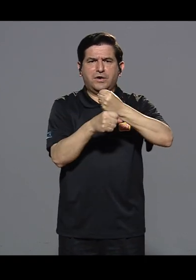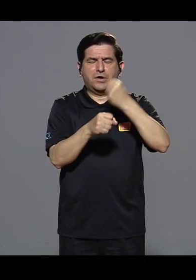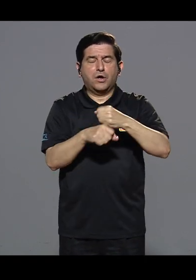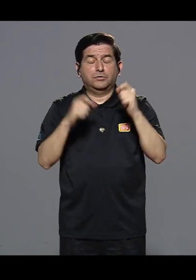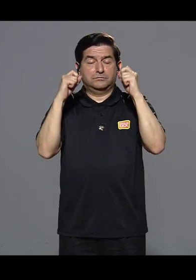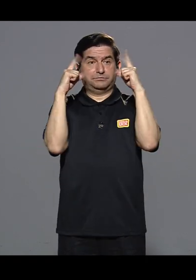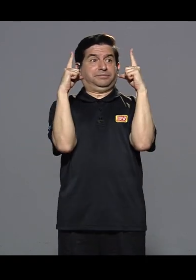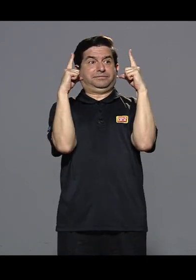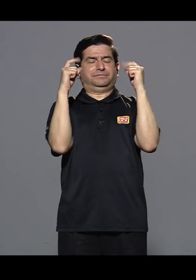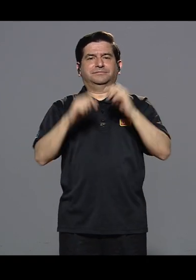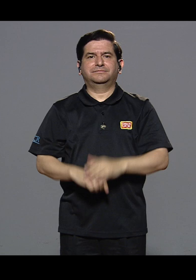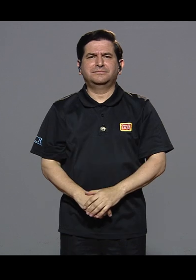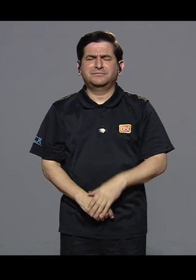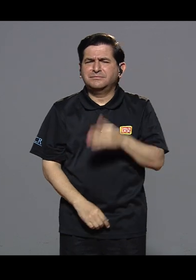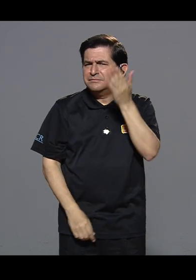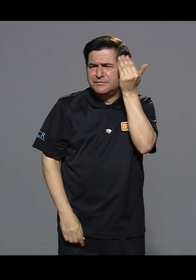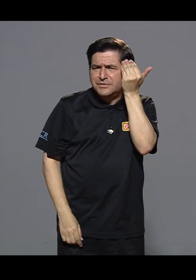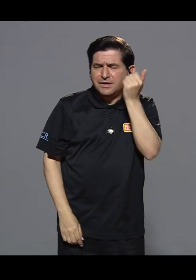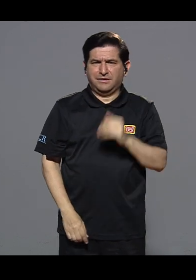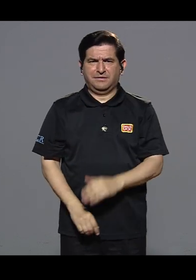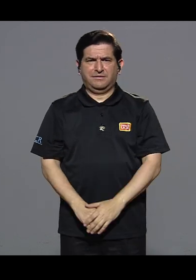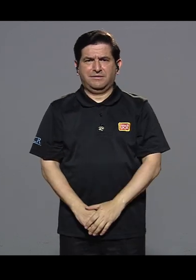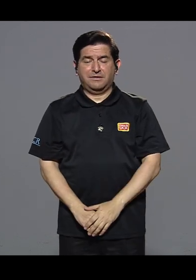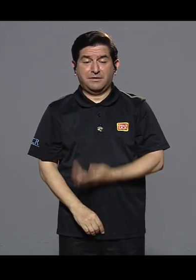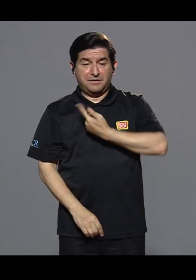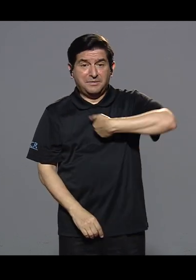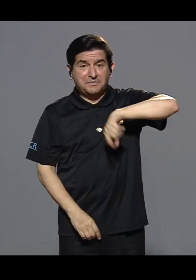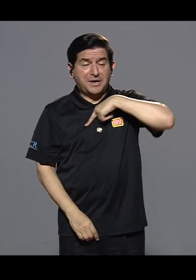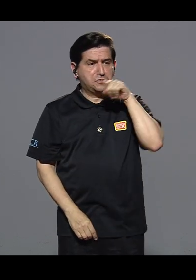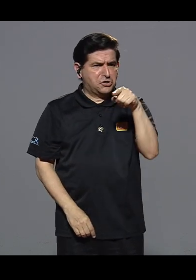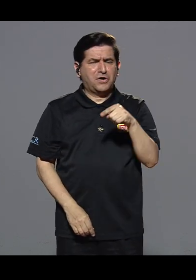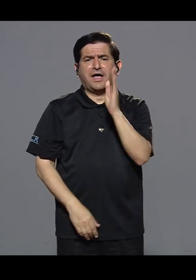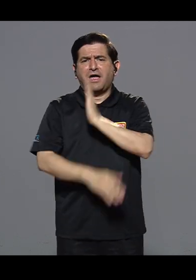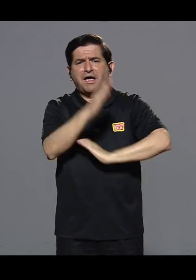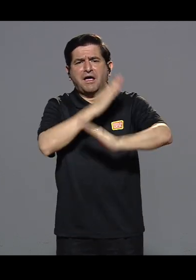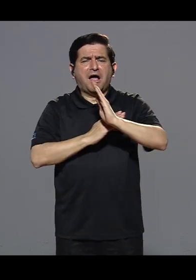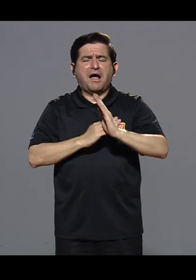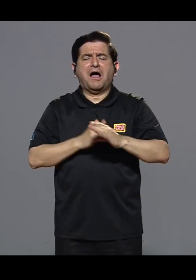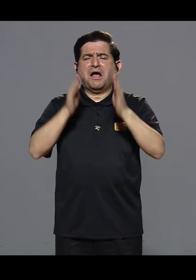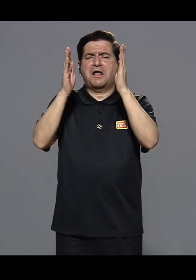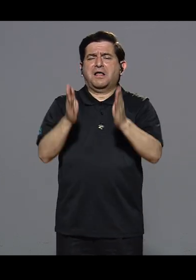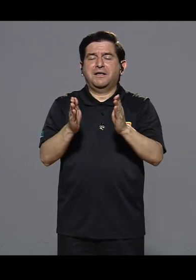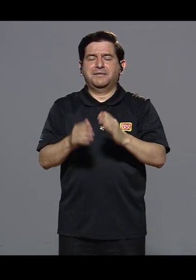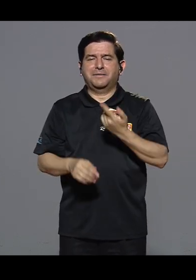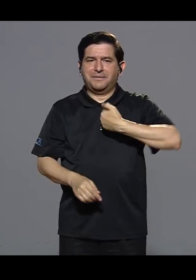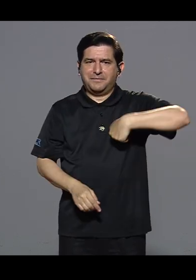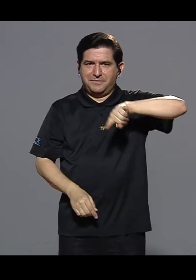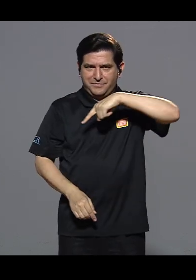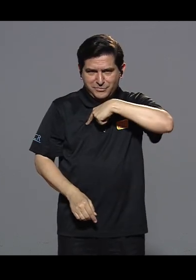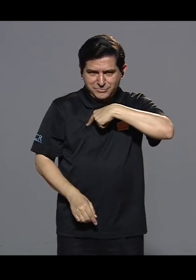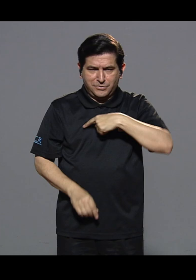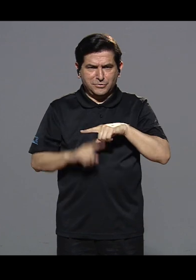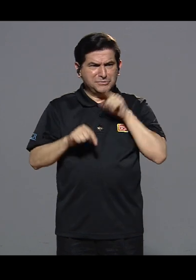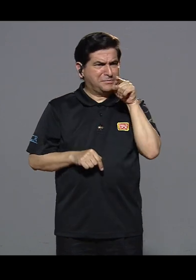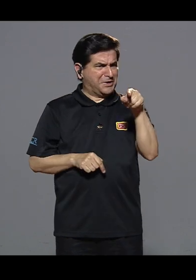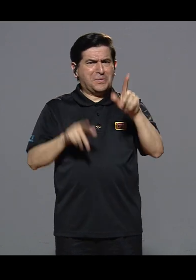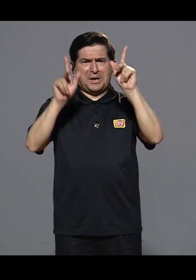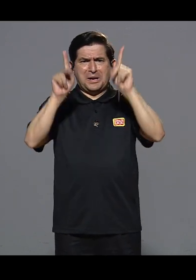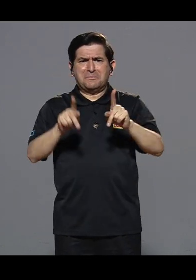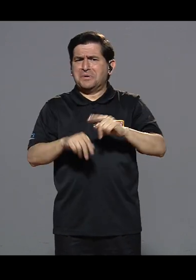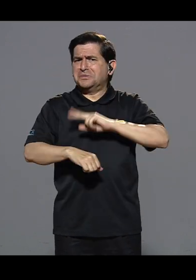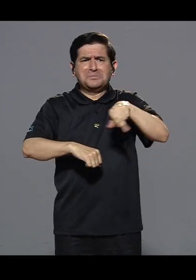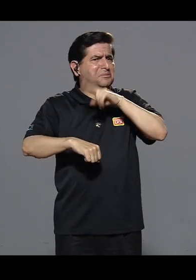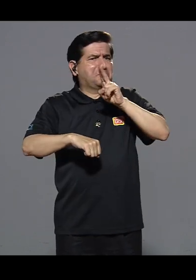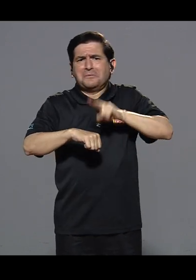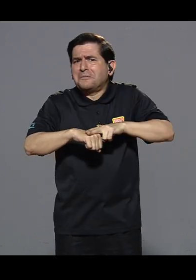una gran sorpresa, porque para nosotros él es discapacitado, ¿verdad? Para nosotros, pero para él, él es una persona